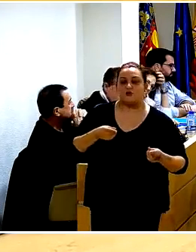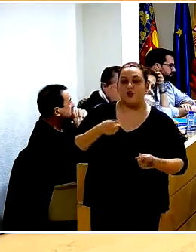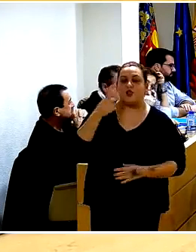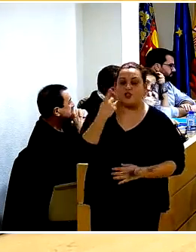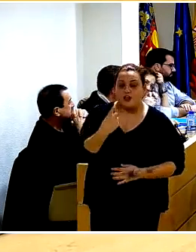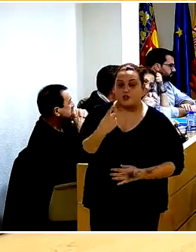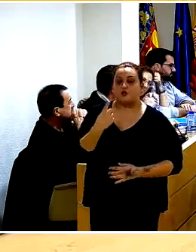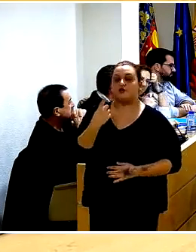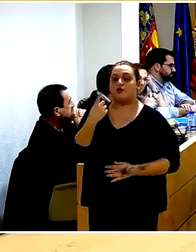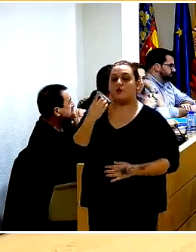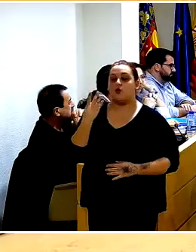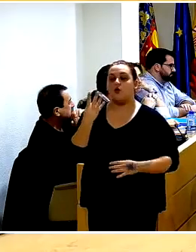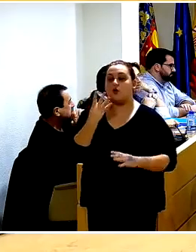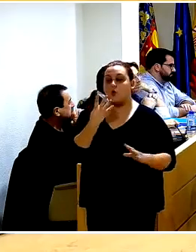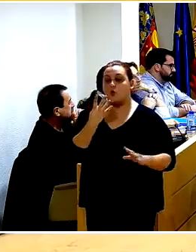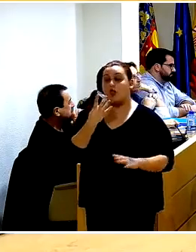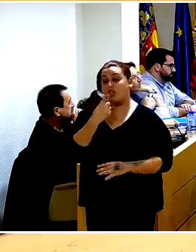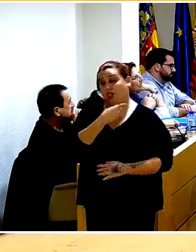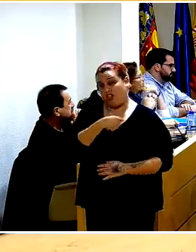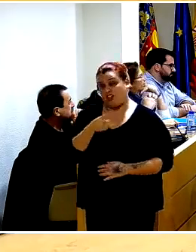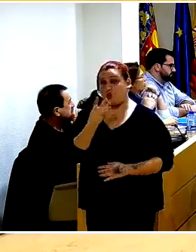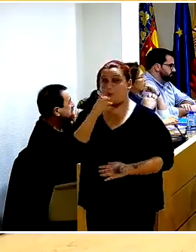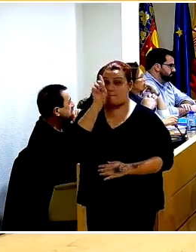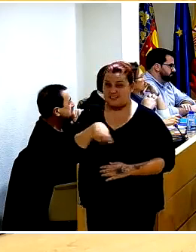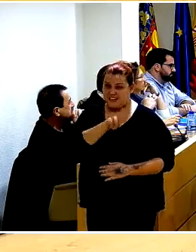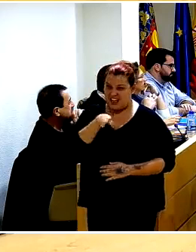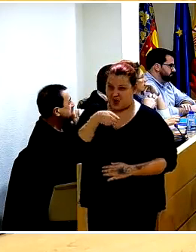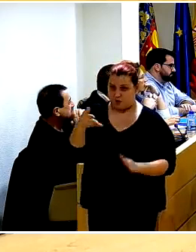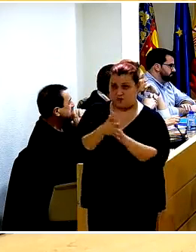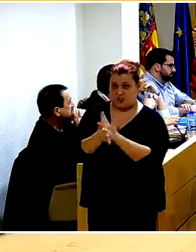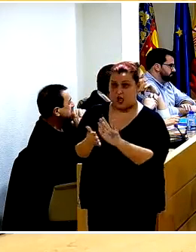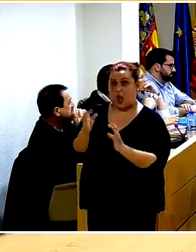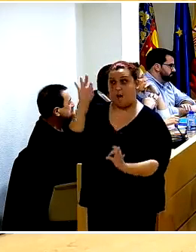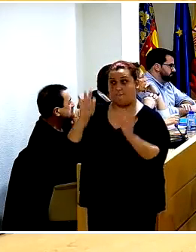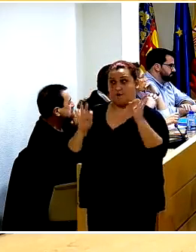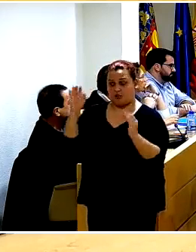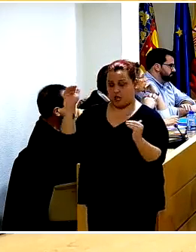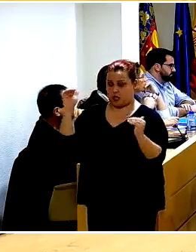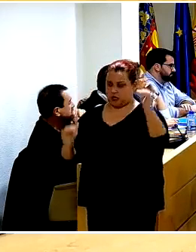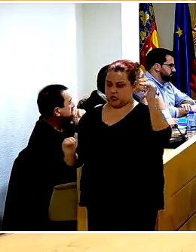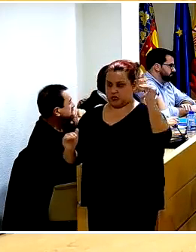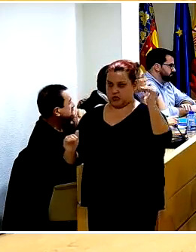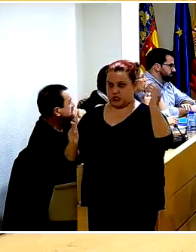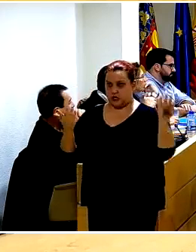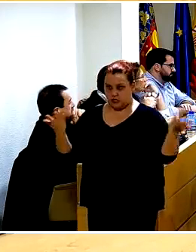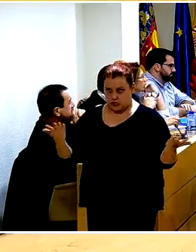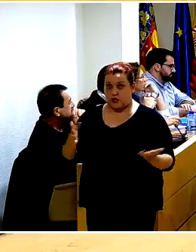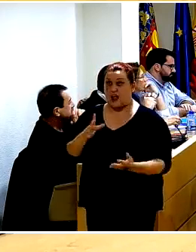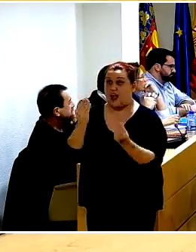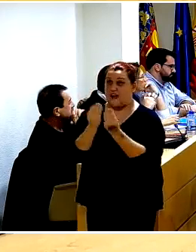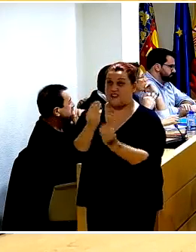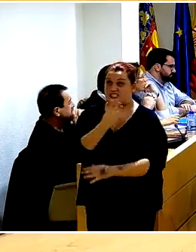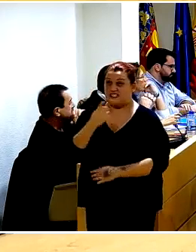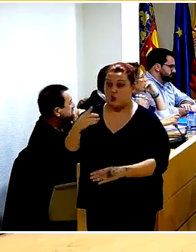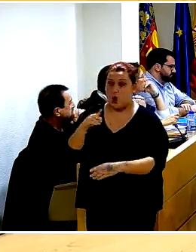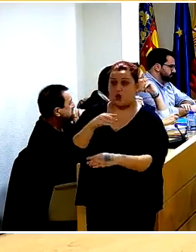109.434,89 céntimos. Es decir, que estamos hablando que hay un porcentaje de 2/3 partes del presupuesto que a fecha 31 de octubre, es